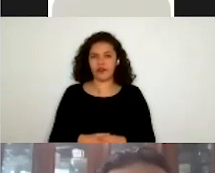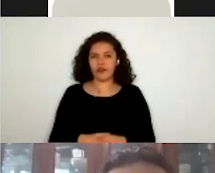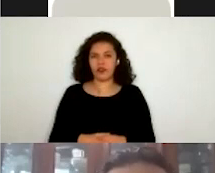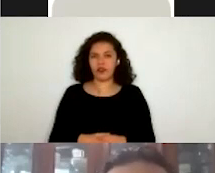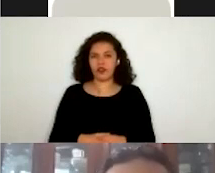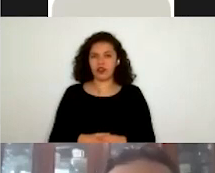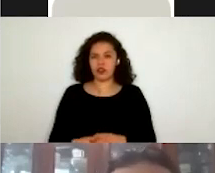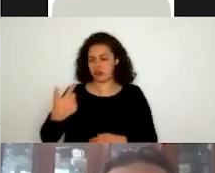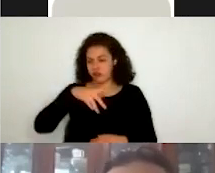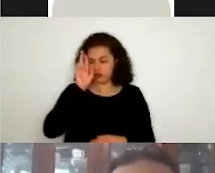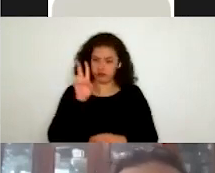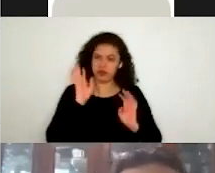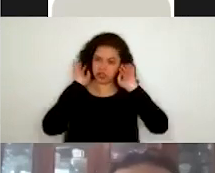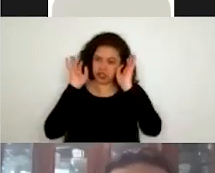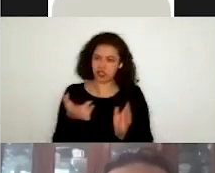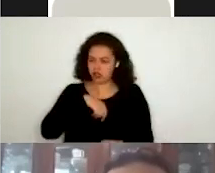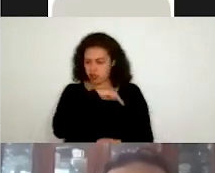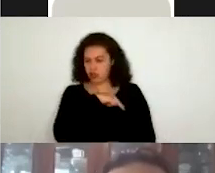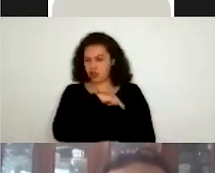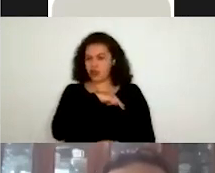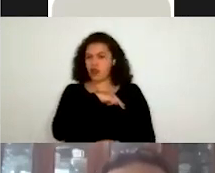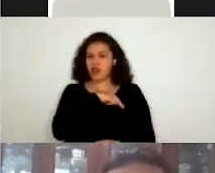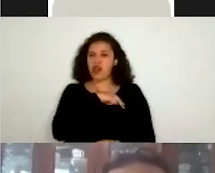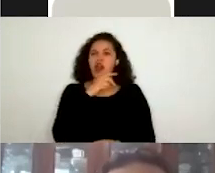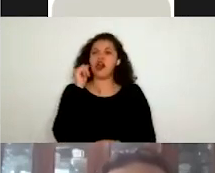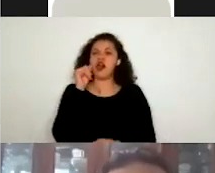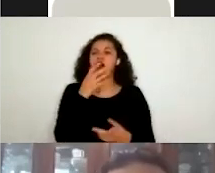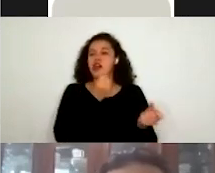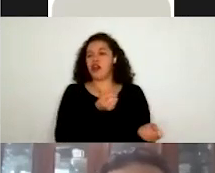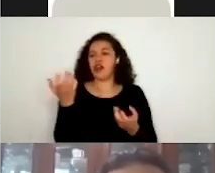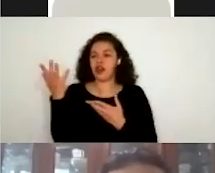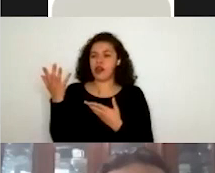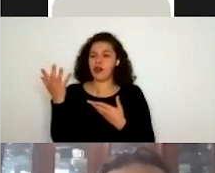Si se dan cuenta, nosotros trasladamos tal cual está nuestro marco jurídico.